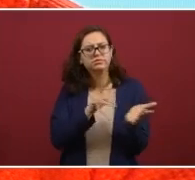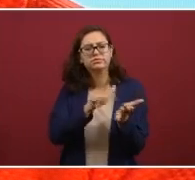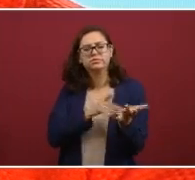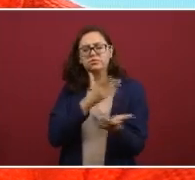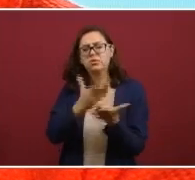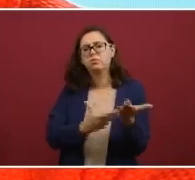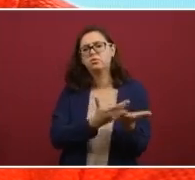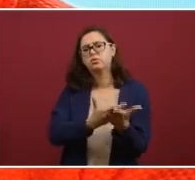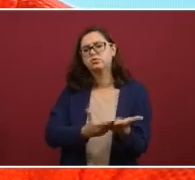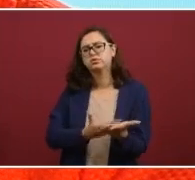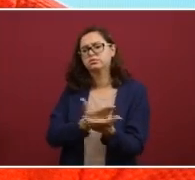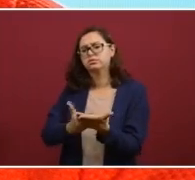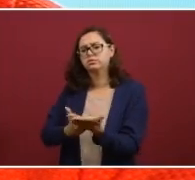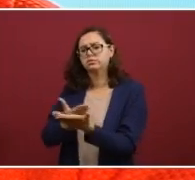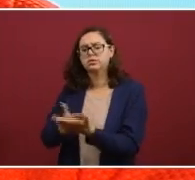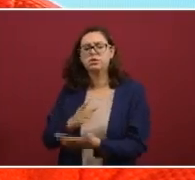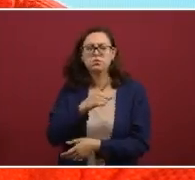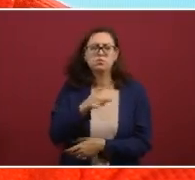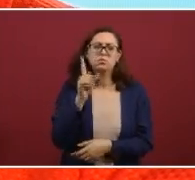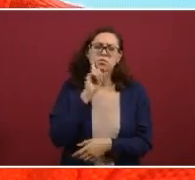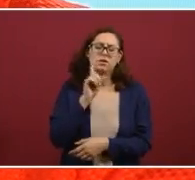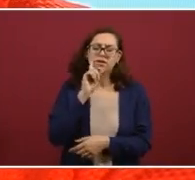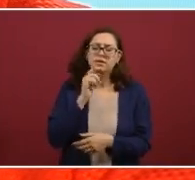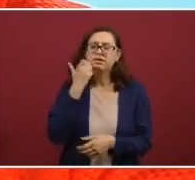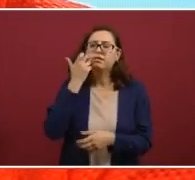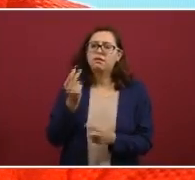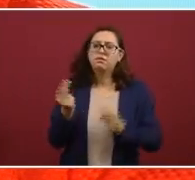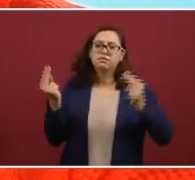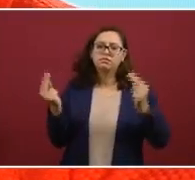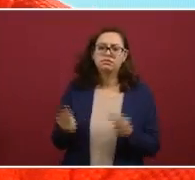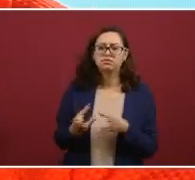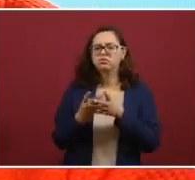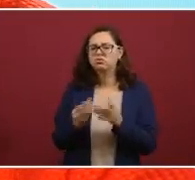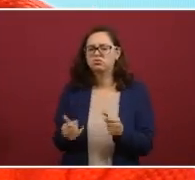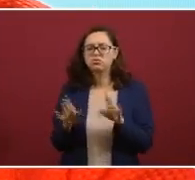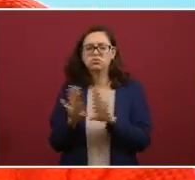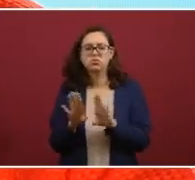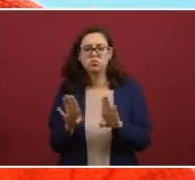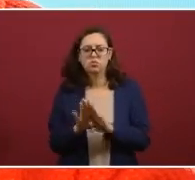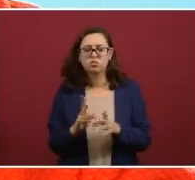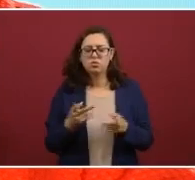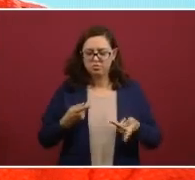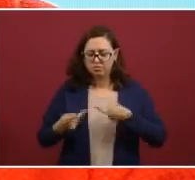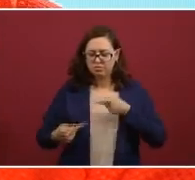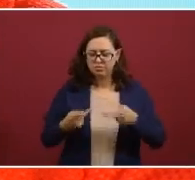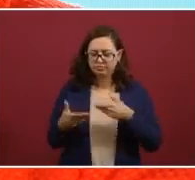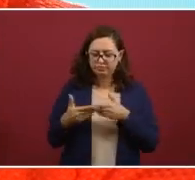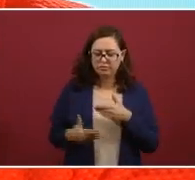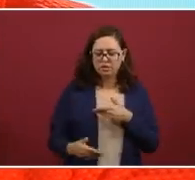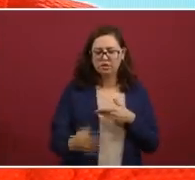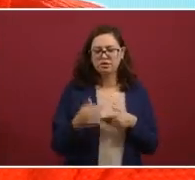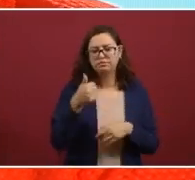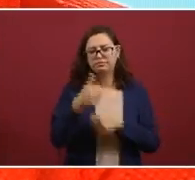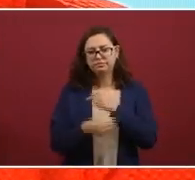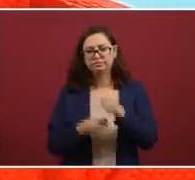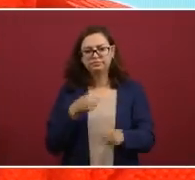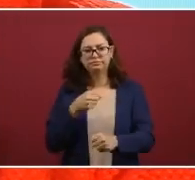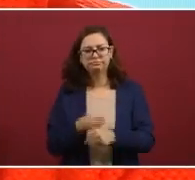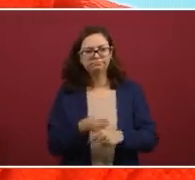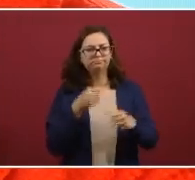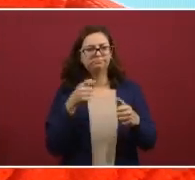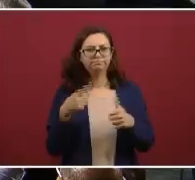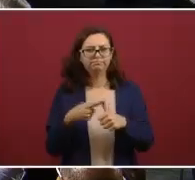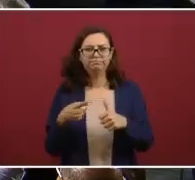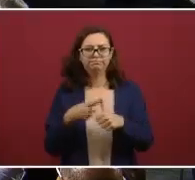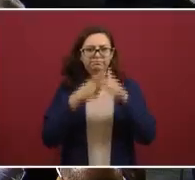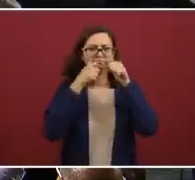sus necesidades, sus soluciones. Vamos a construir nuestro plan para el sexenio escuchando y vamos a